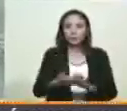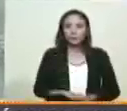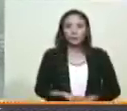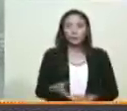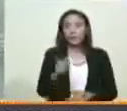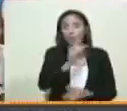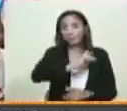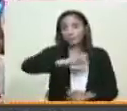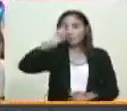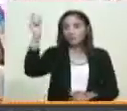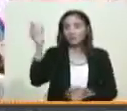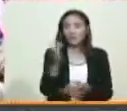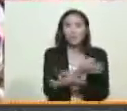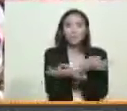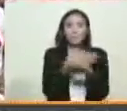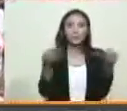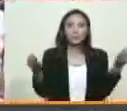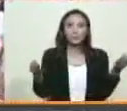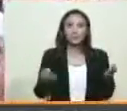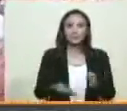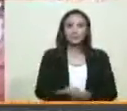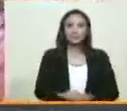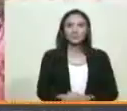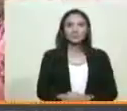récord mundial.